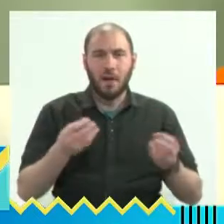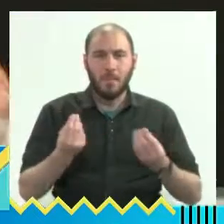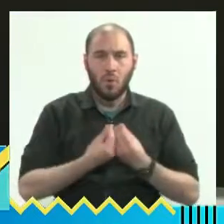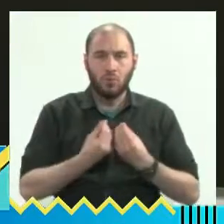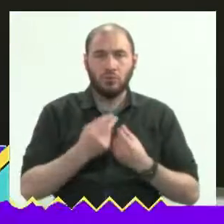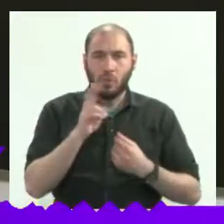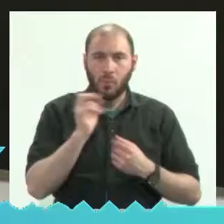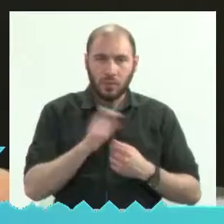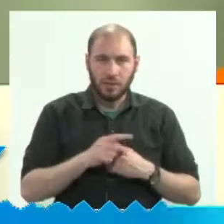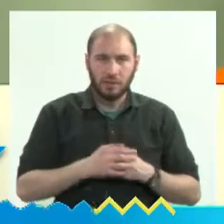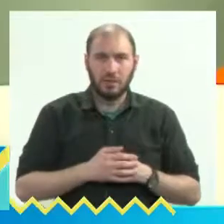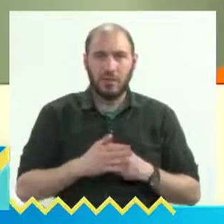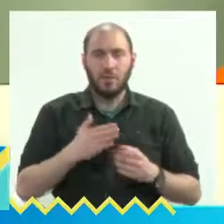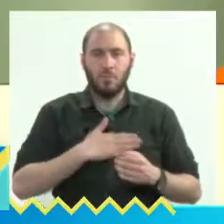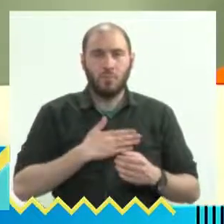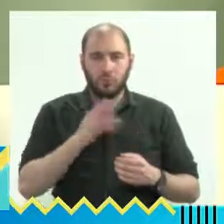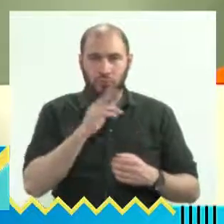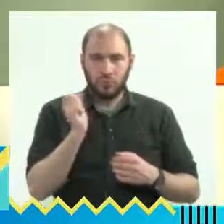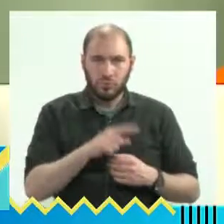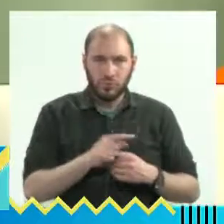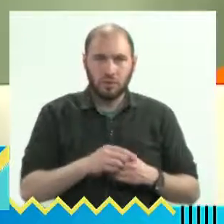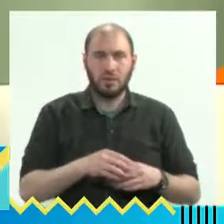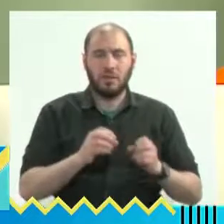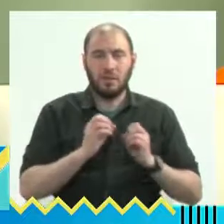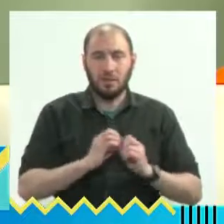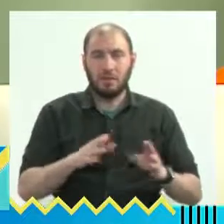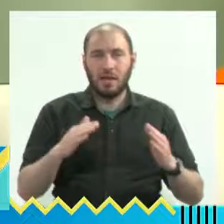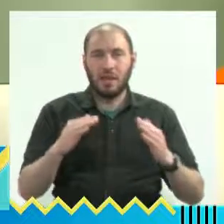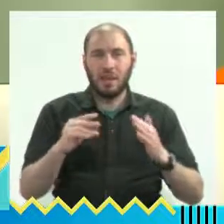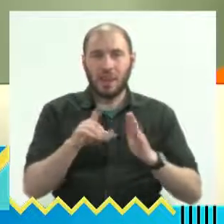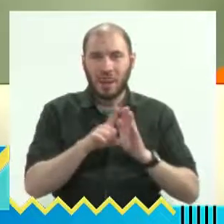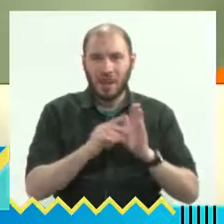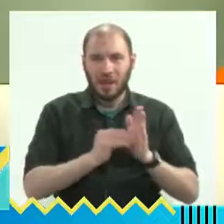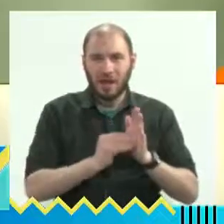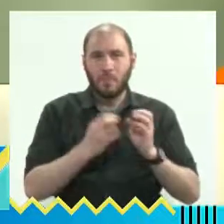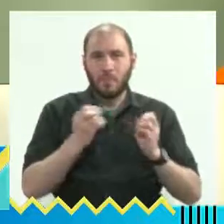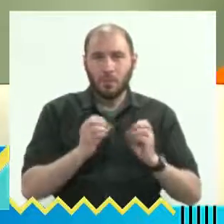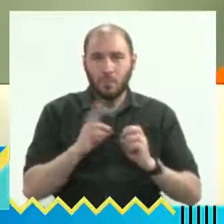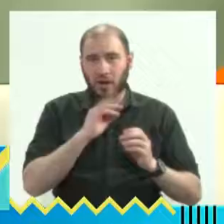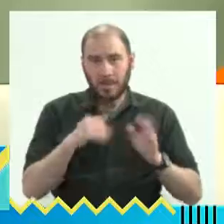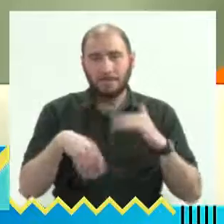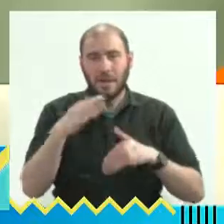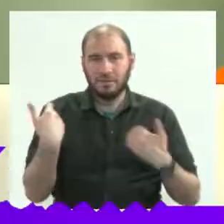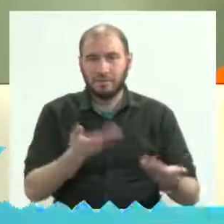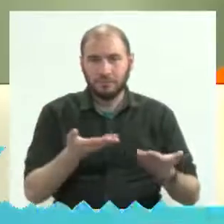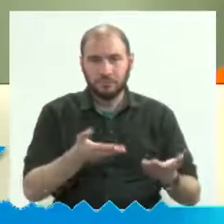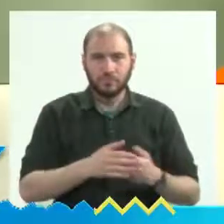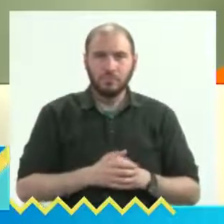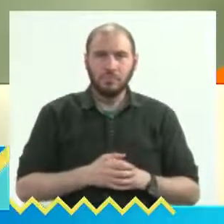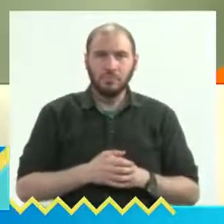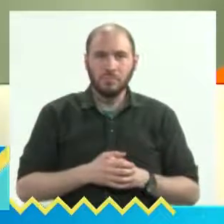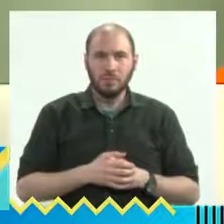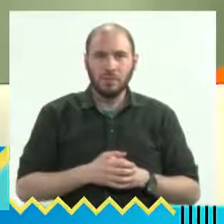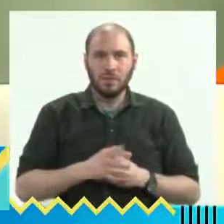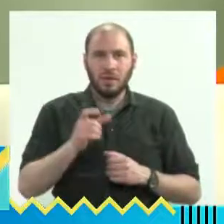de las mujeres, propios de las mujeres, se pusieron en agenda legislativa porque empezaron a haber más mujeres. Porque, a ver,